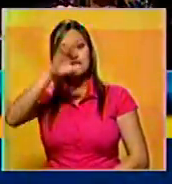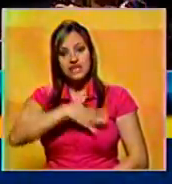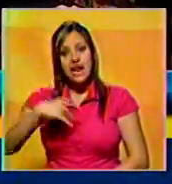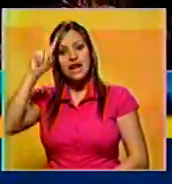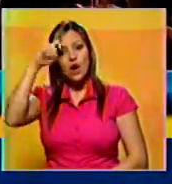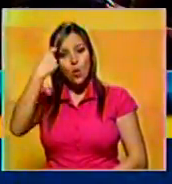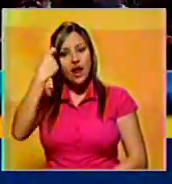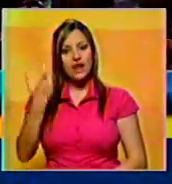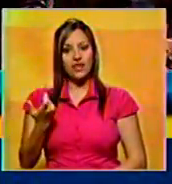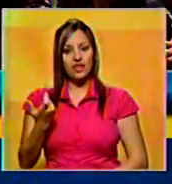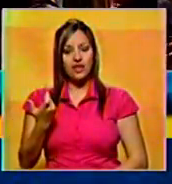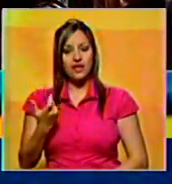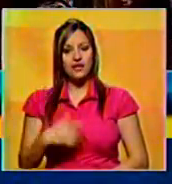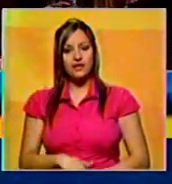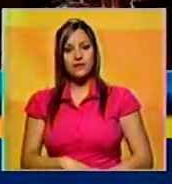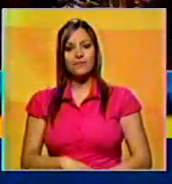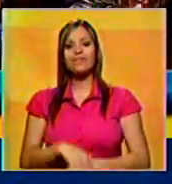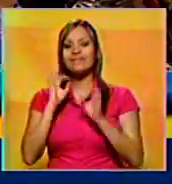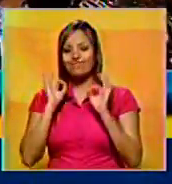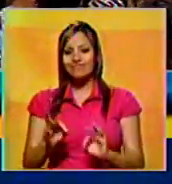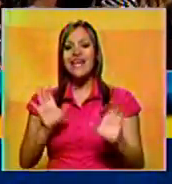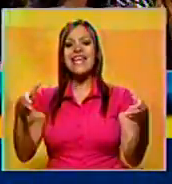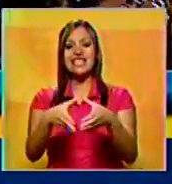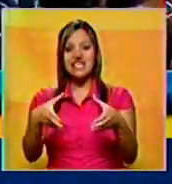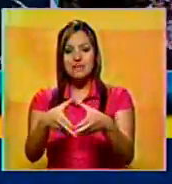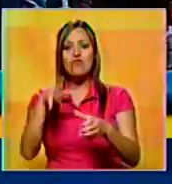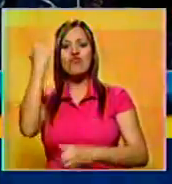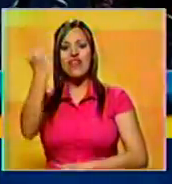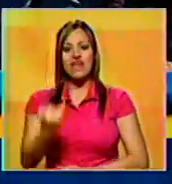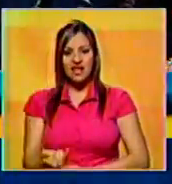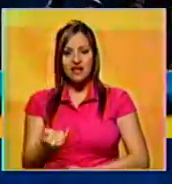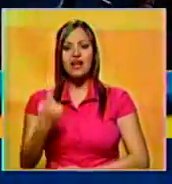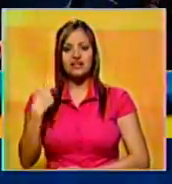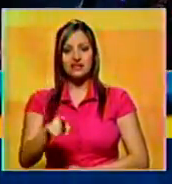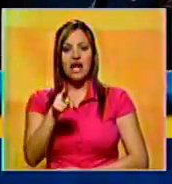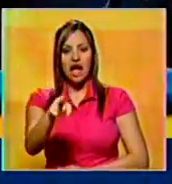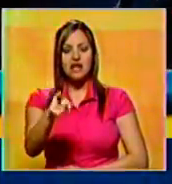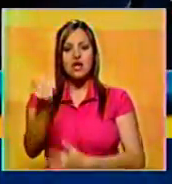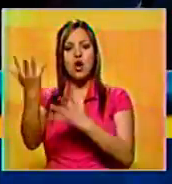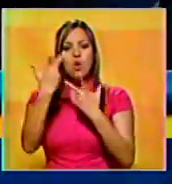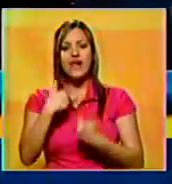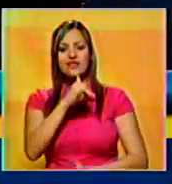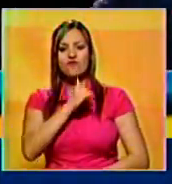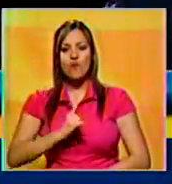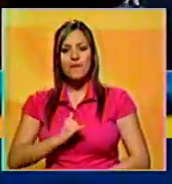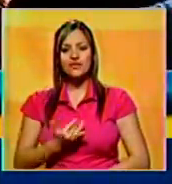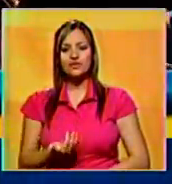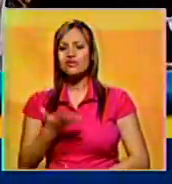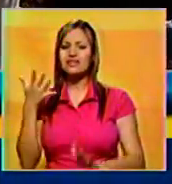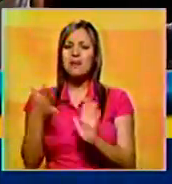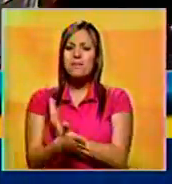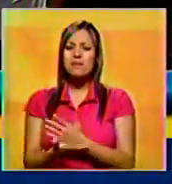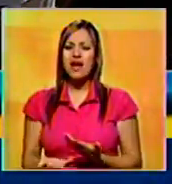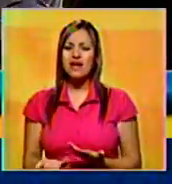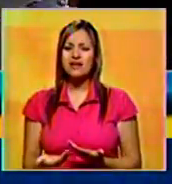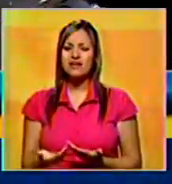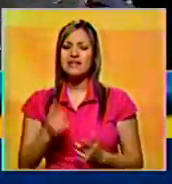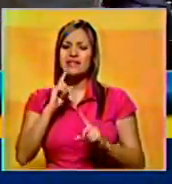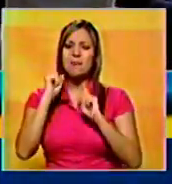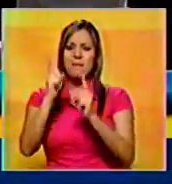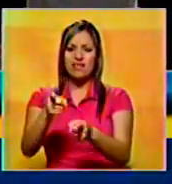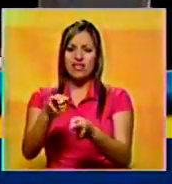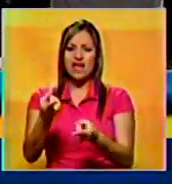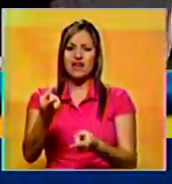recordaran. Allí precisamente está nuestro equipo, ahí está Federica Guzmán, para que nos comente la situación en el Cementerio